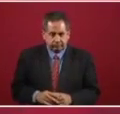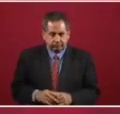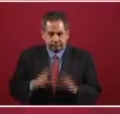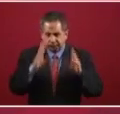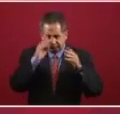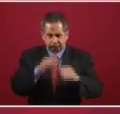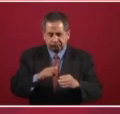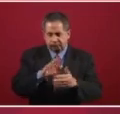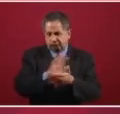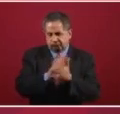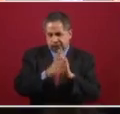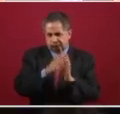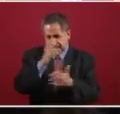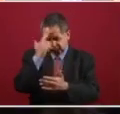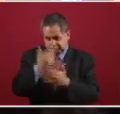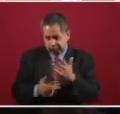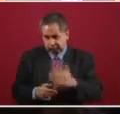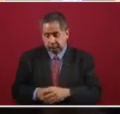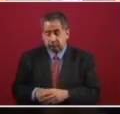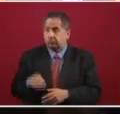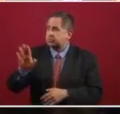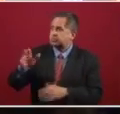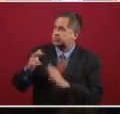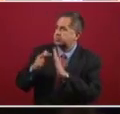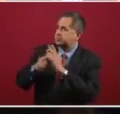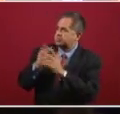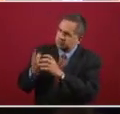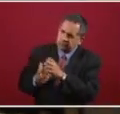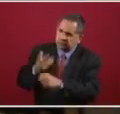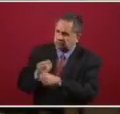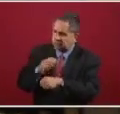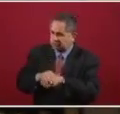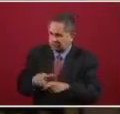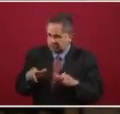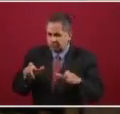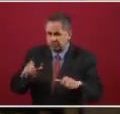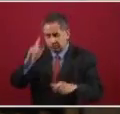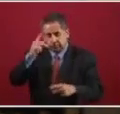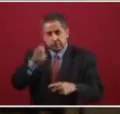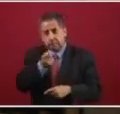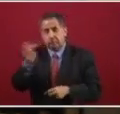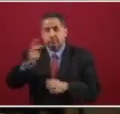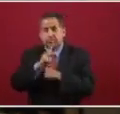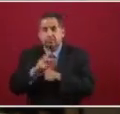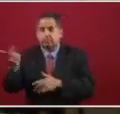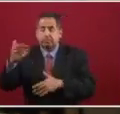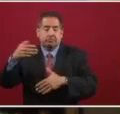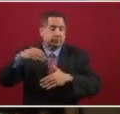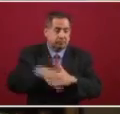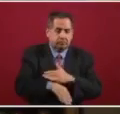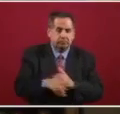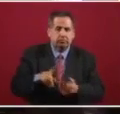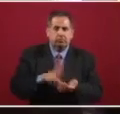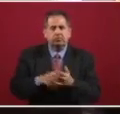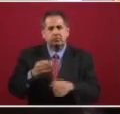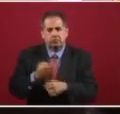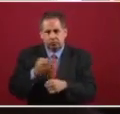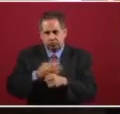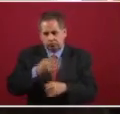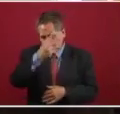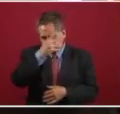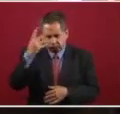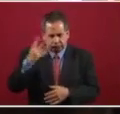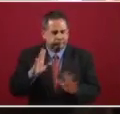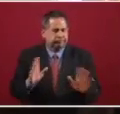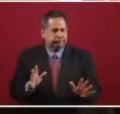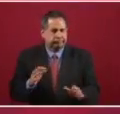dedicadas a la delincuencia. ¿Y no se reforzarían las medidas para ingresar legalmente a nuestro país porque ellos tenían visas? Lo estamos haciendo